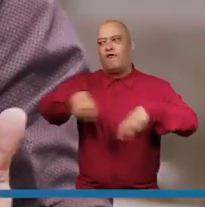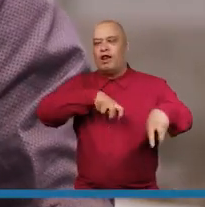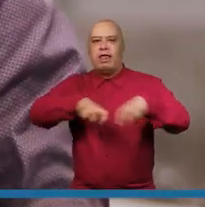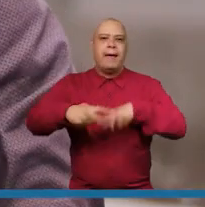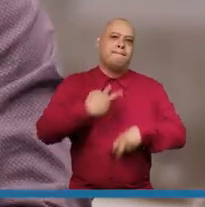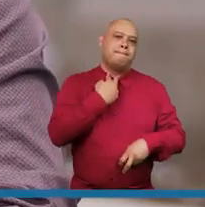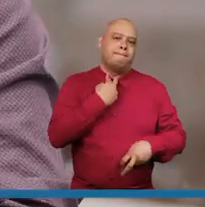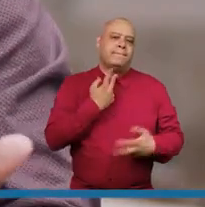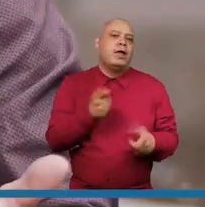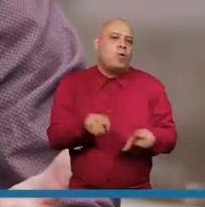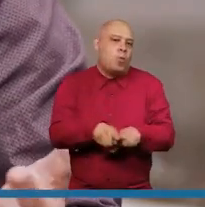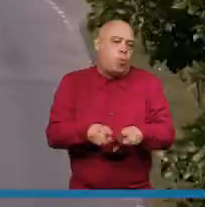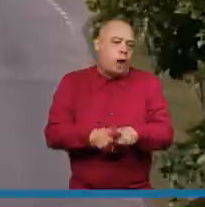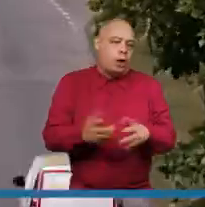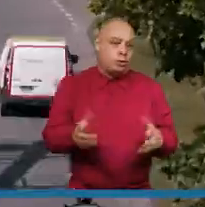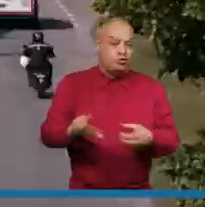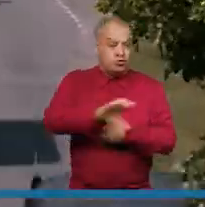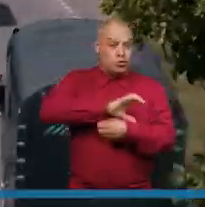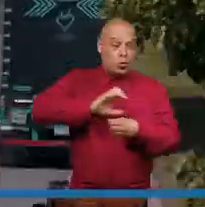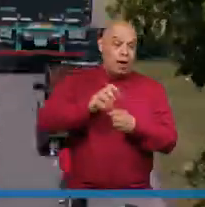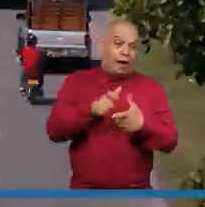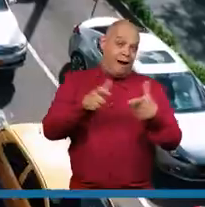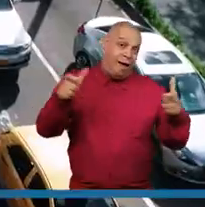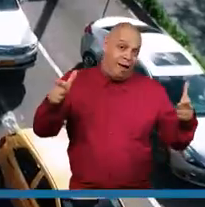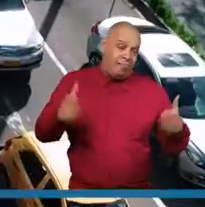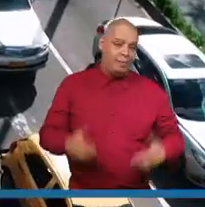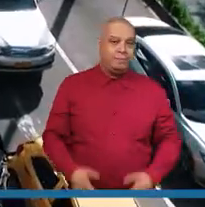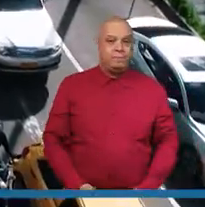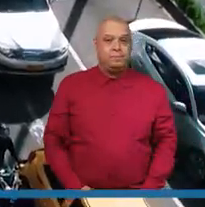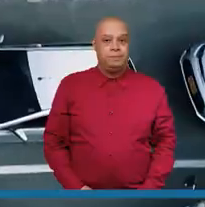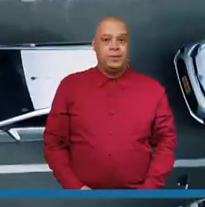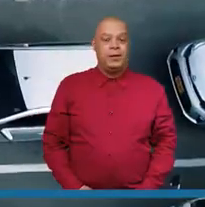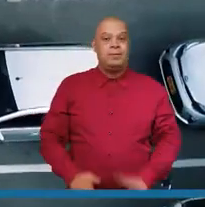mercado expulsan la movilidad.